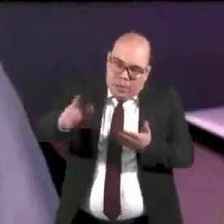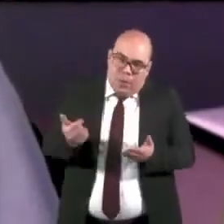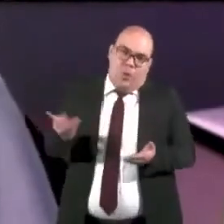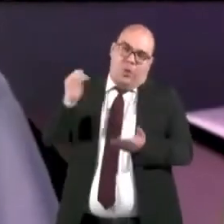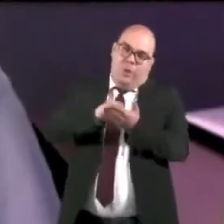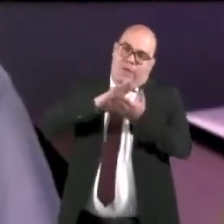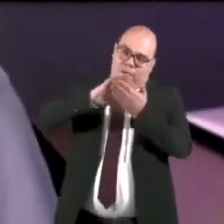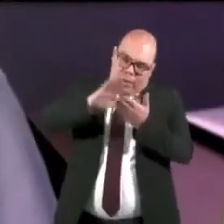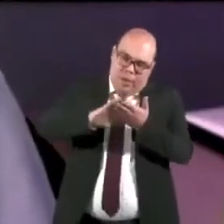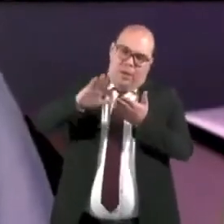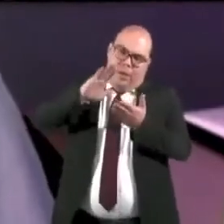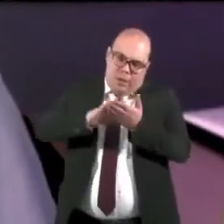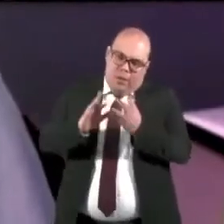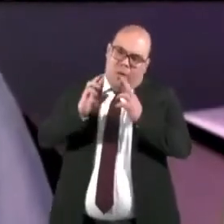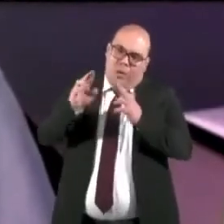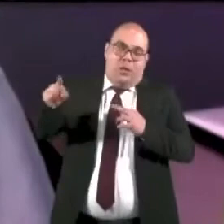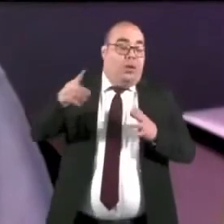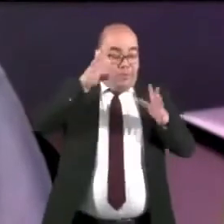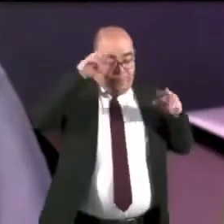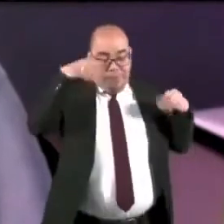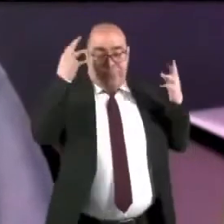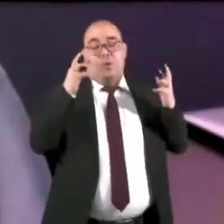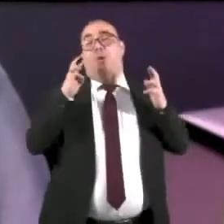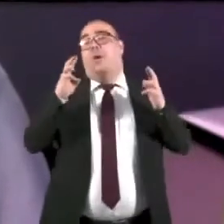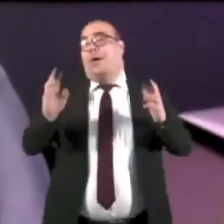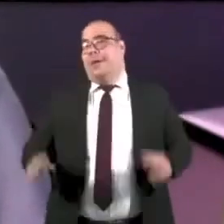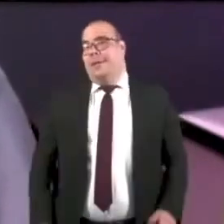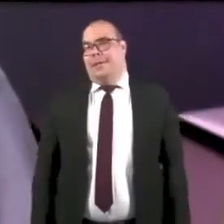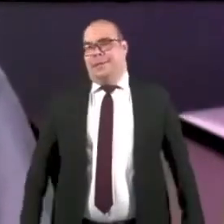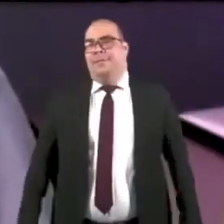pidiendo perdón y esperando ser perdonado.